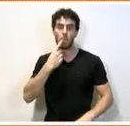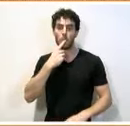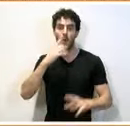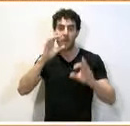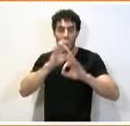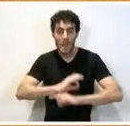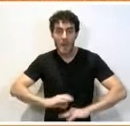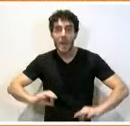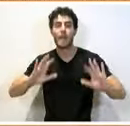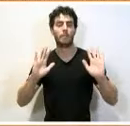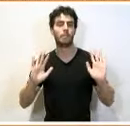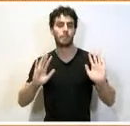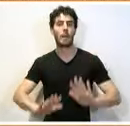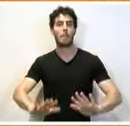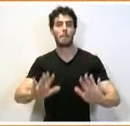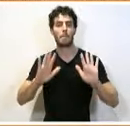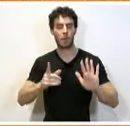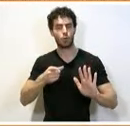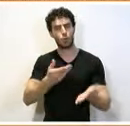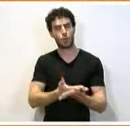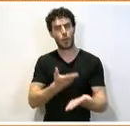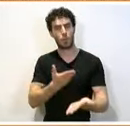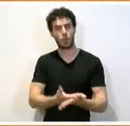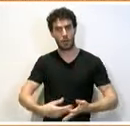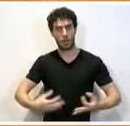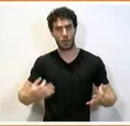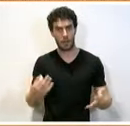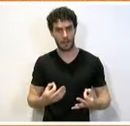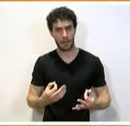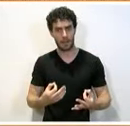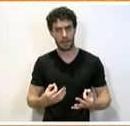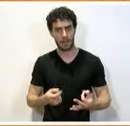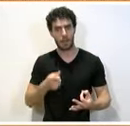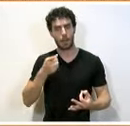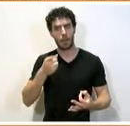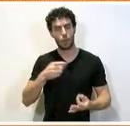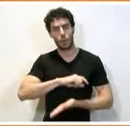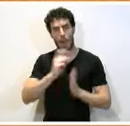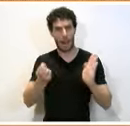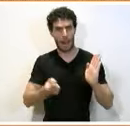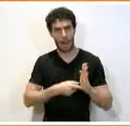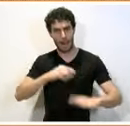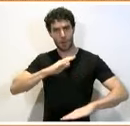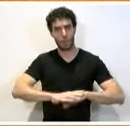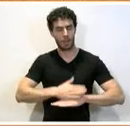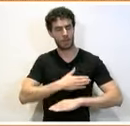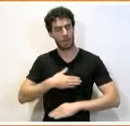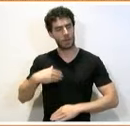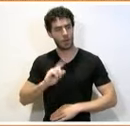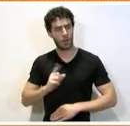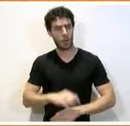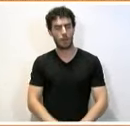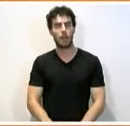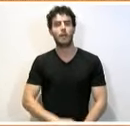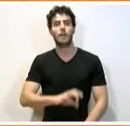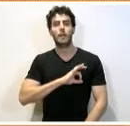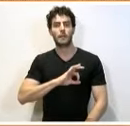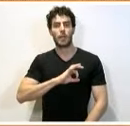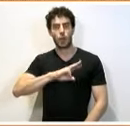no, pero desde luego lo que ha demostrado es que no pretende cumplir nada. Señor Pérez